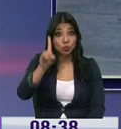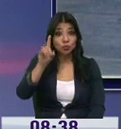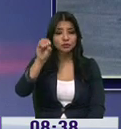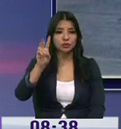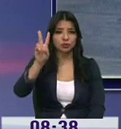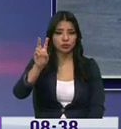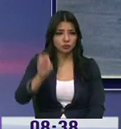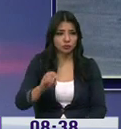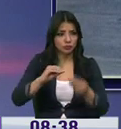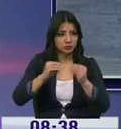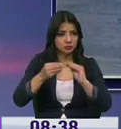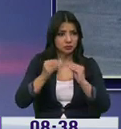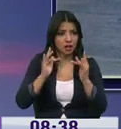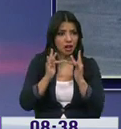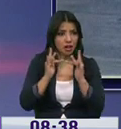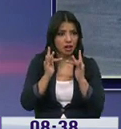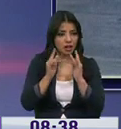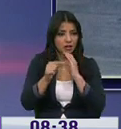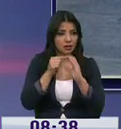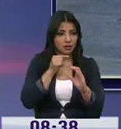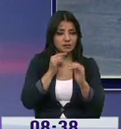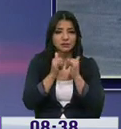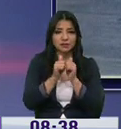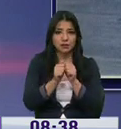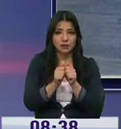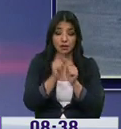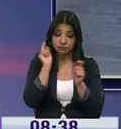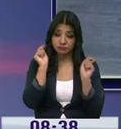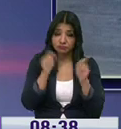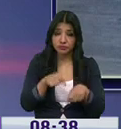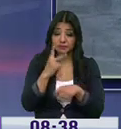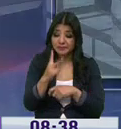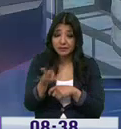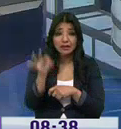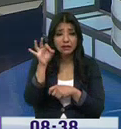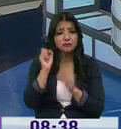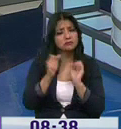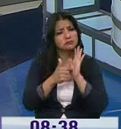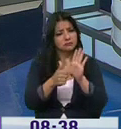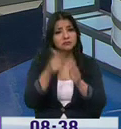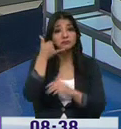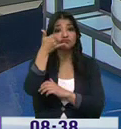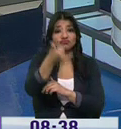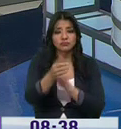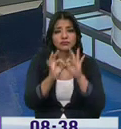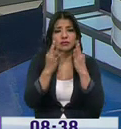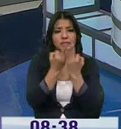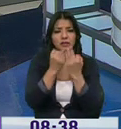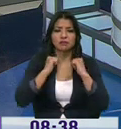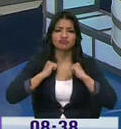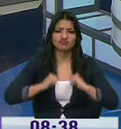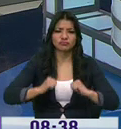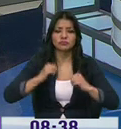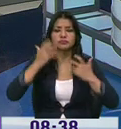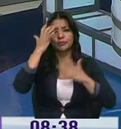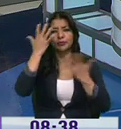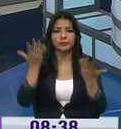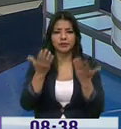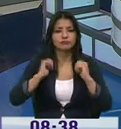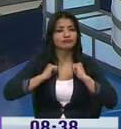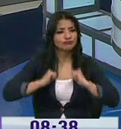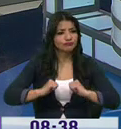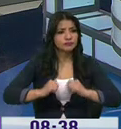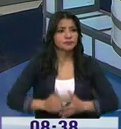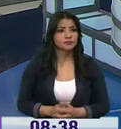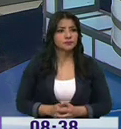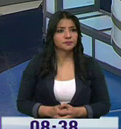09611-41102 el contacto, por favor. Sí, sí, sí. Si la ven por ahí, perdidita, por favor, comunicarse, que están muy, muy, muy tristes. No, no, y también una